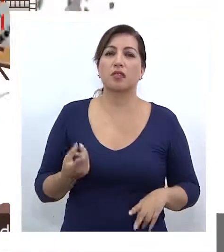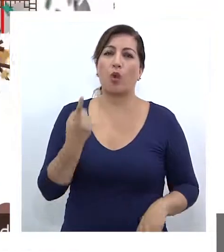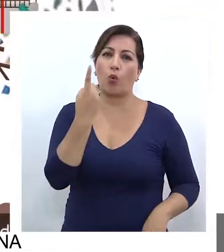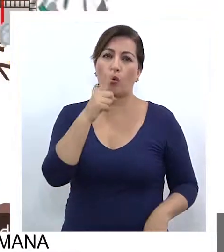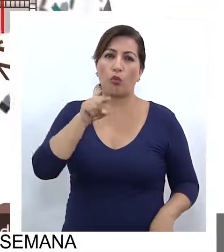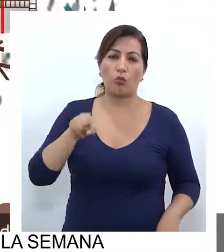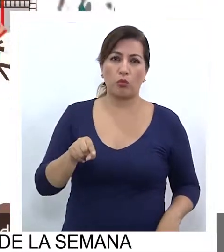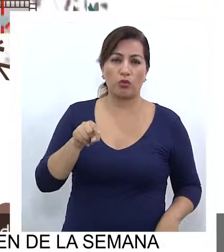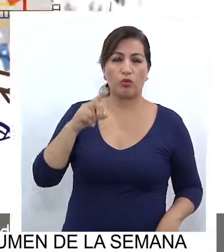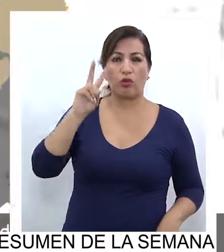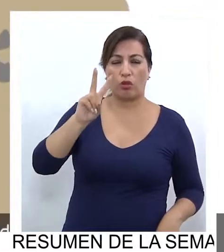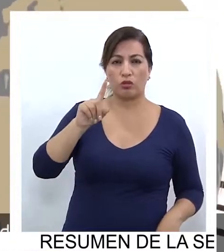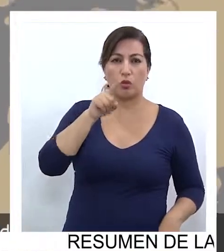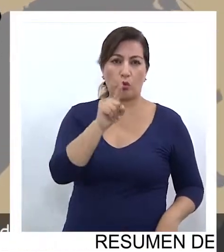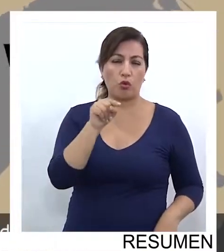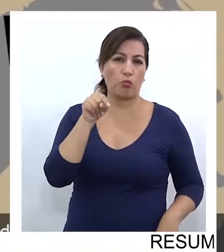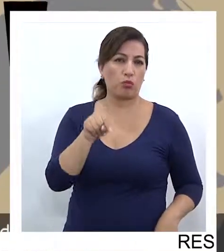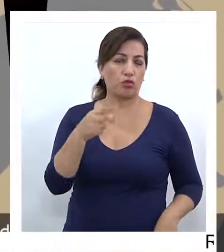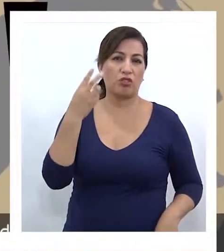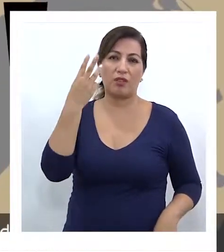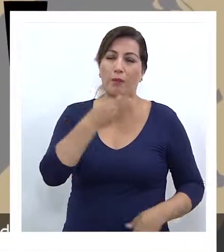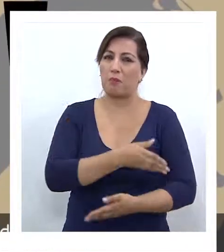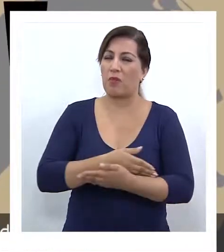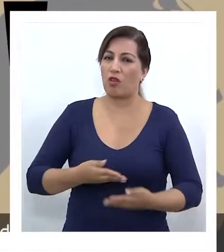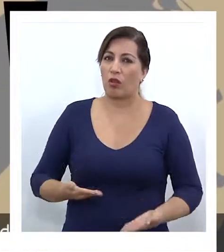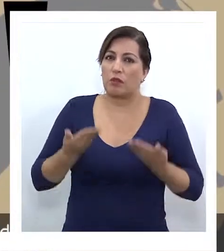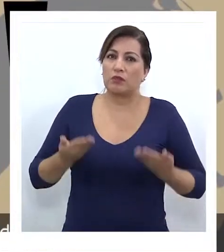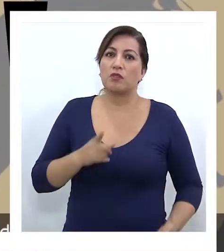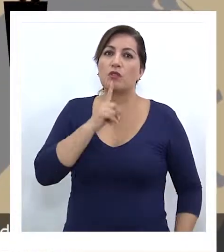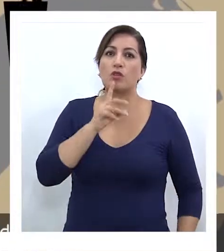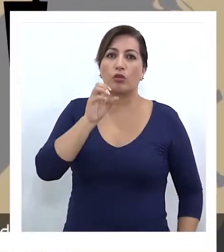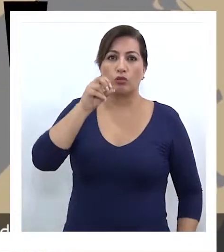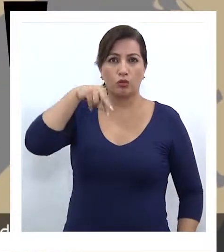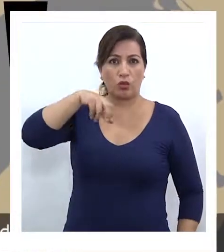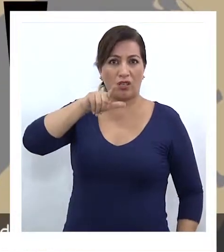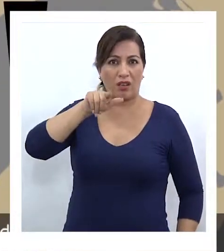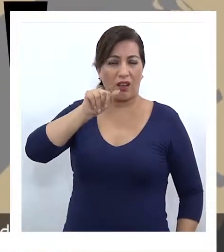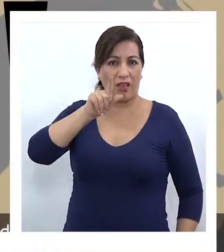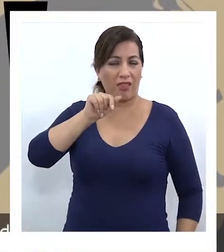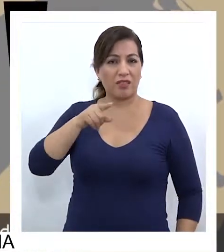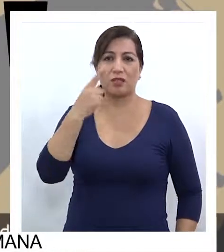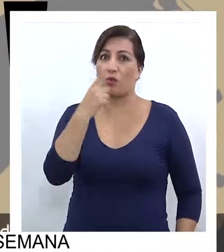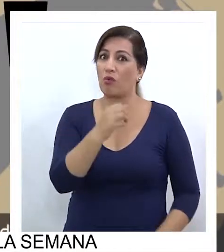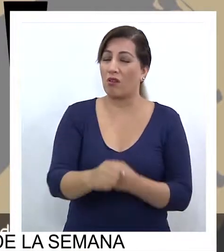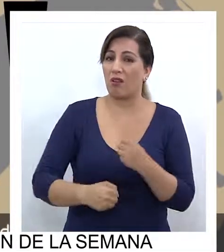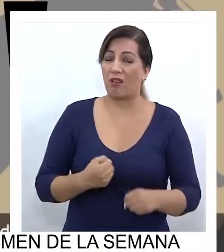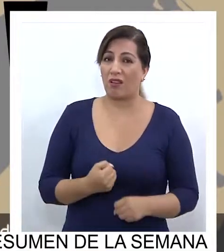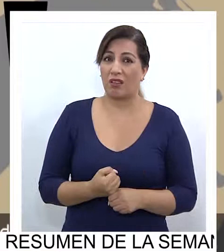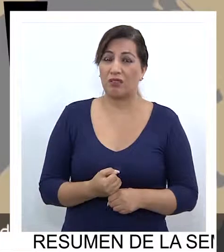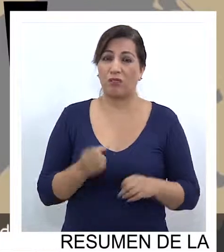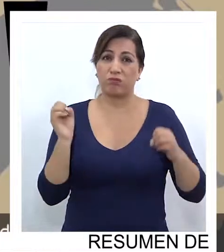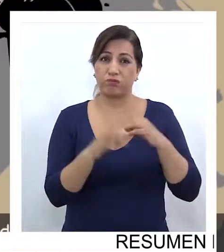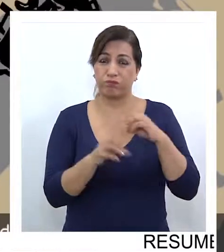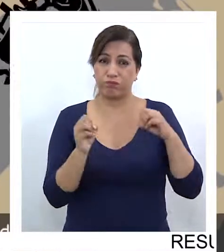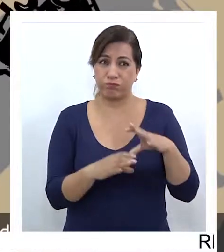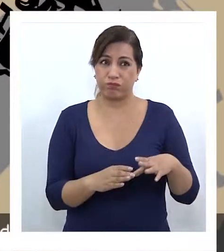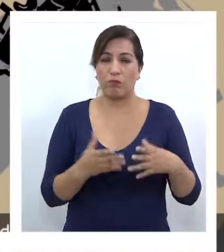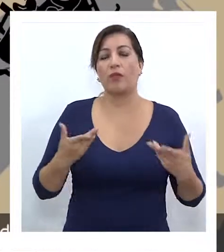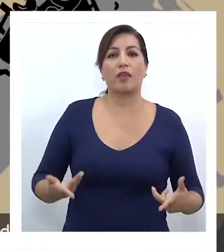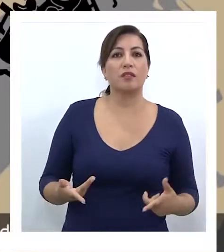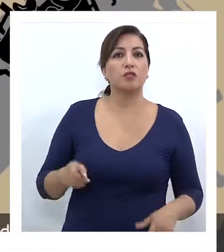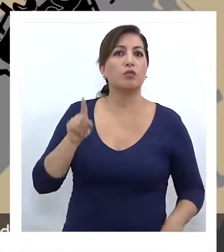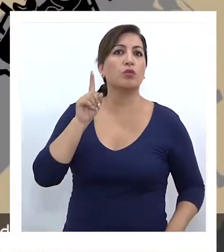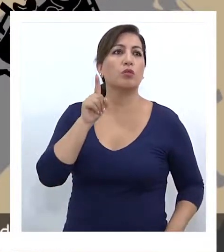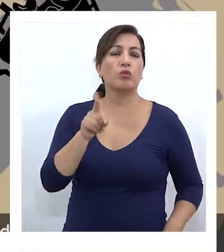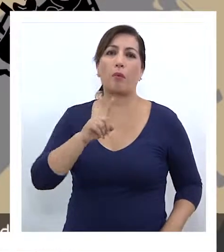entre 1.2 y 1.3 millones de toneladas anuales de residuos de envases y embalajes. Por